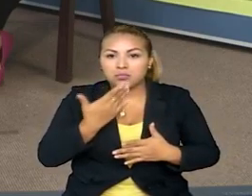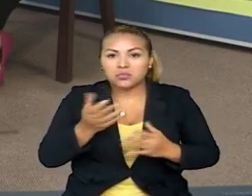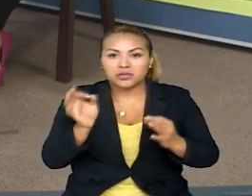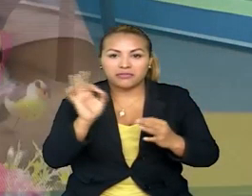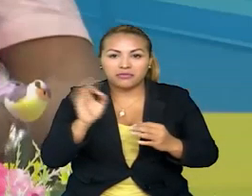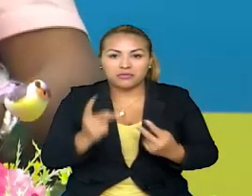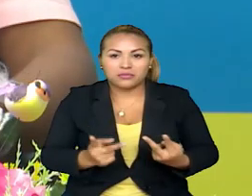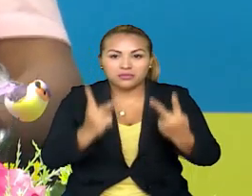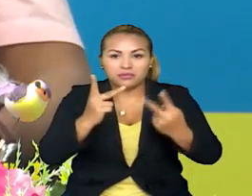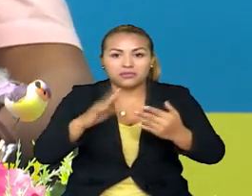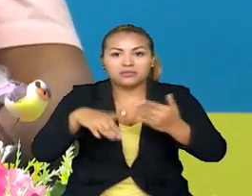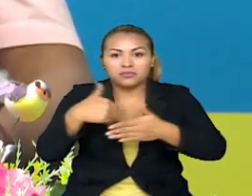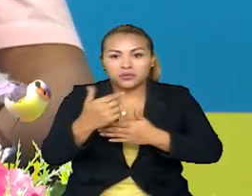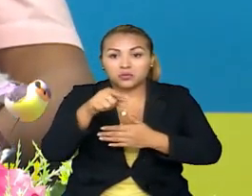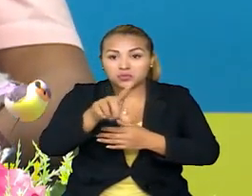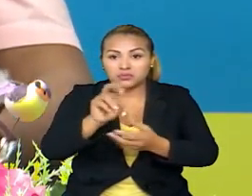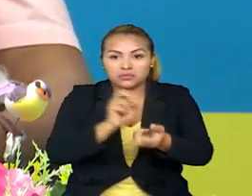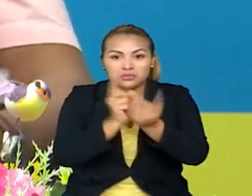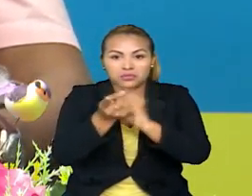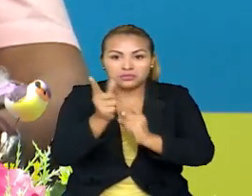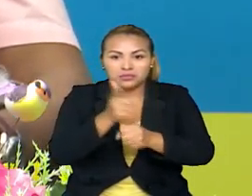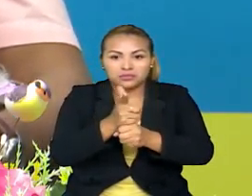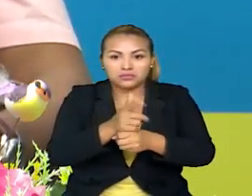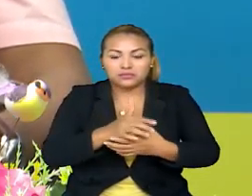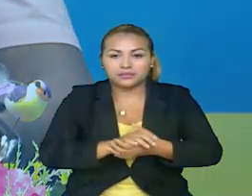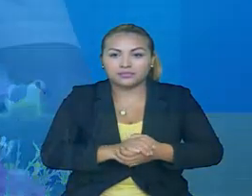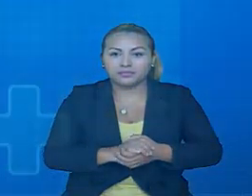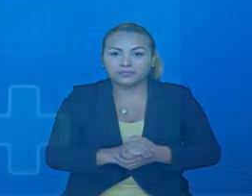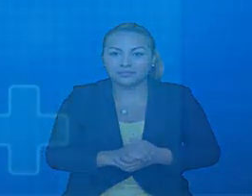regresamos enseguida usted no le cambia de canal